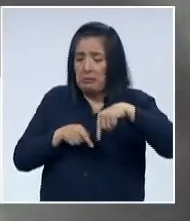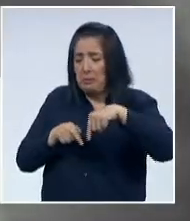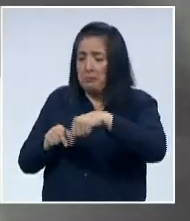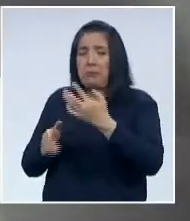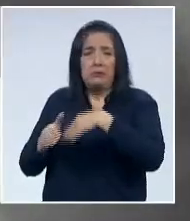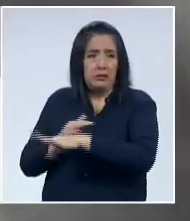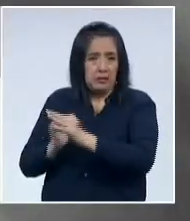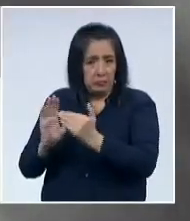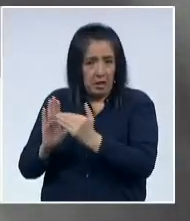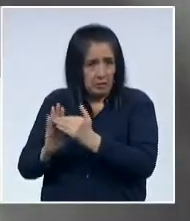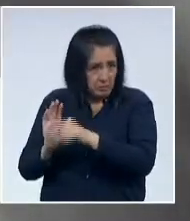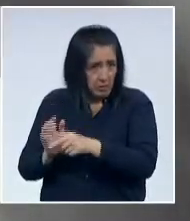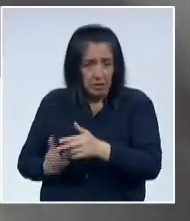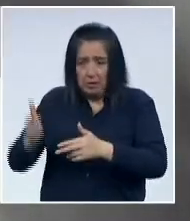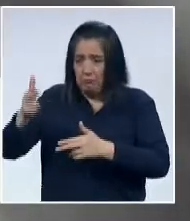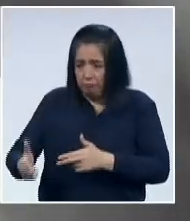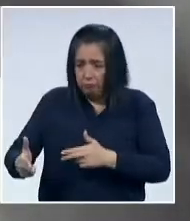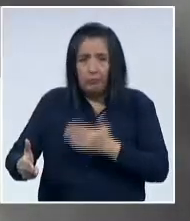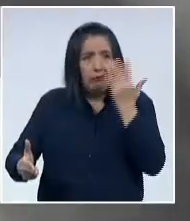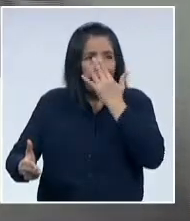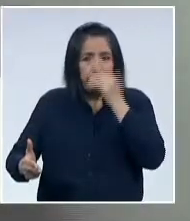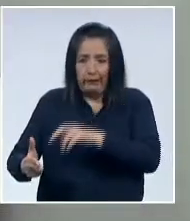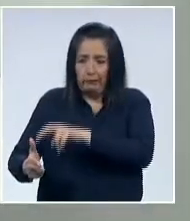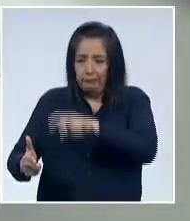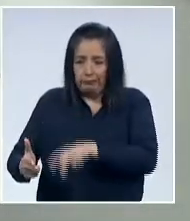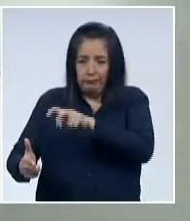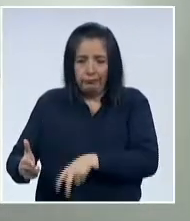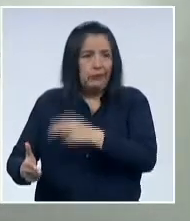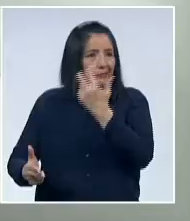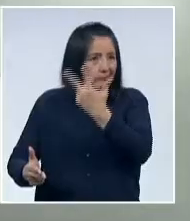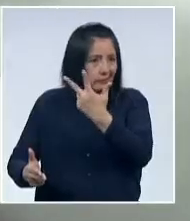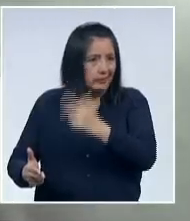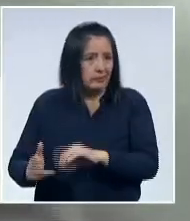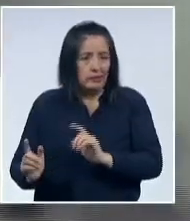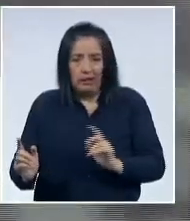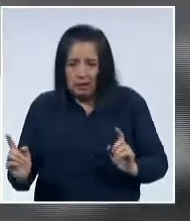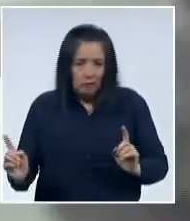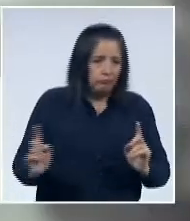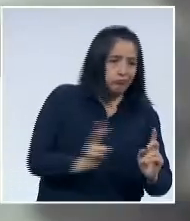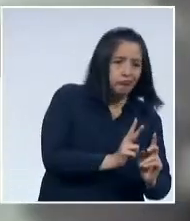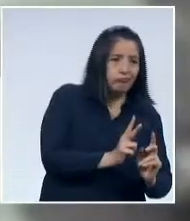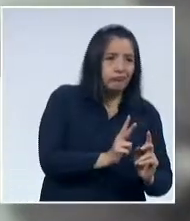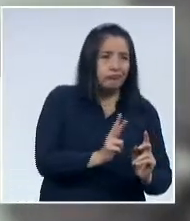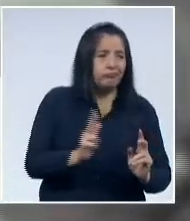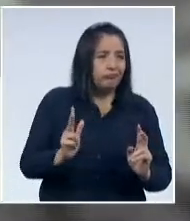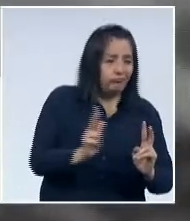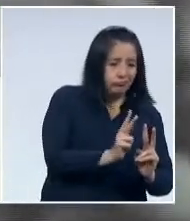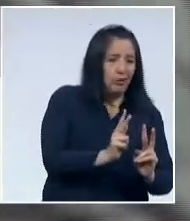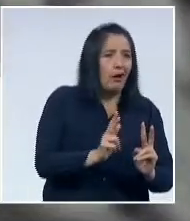auto negro se detiene y bajan de él tres sujetos armados y se abalanzan contra ellos. Uno de los